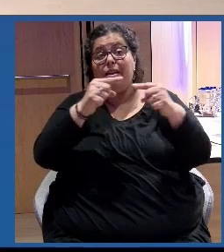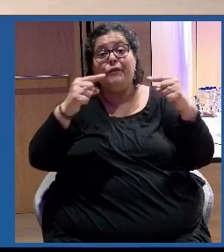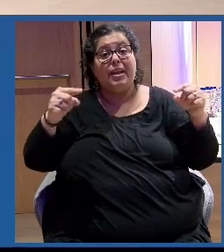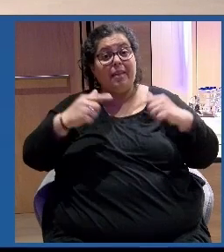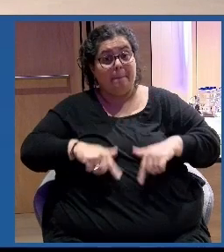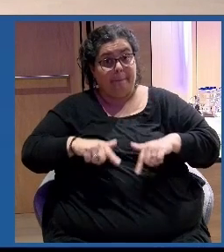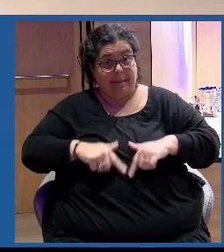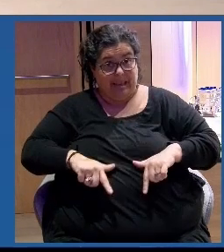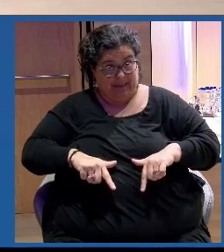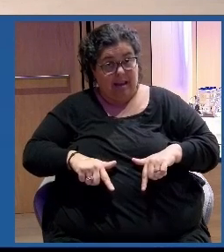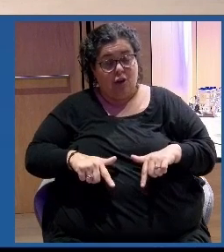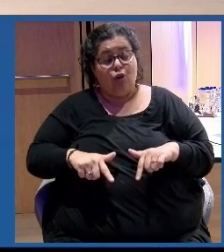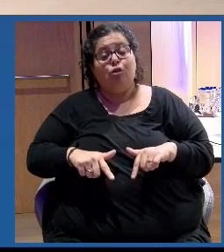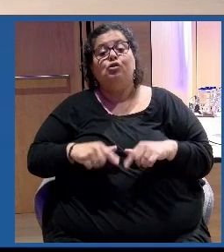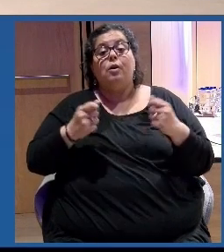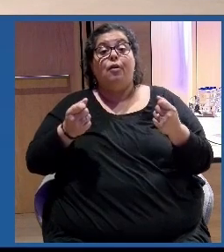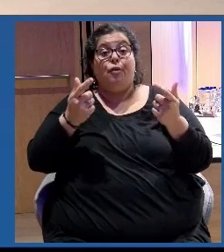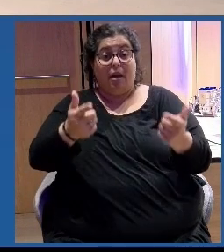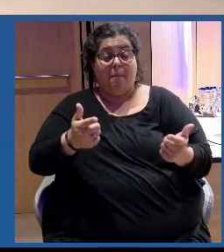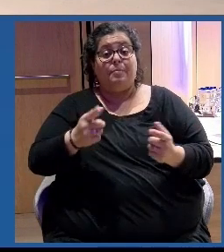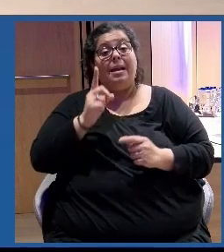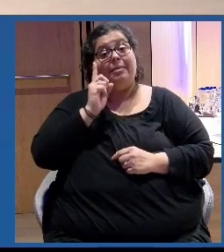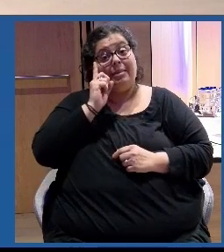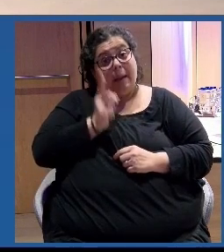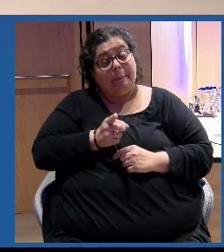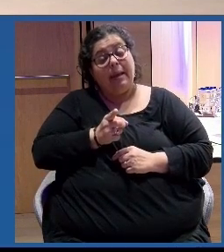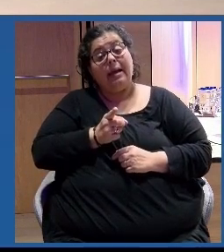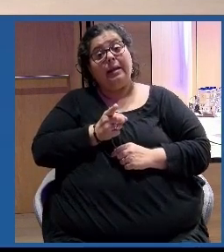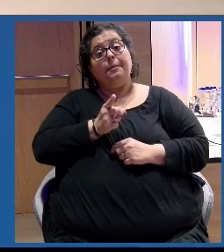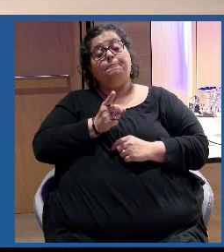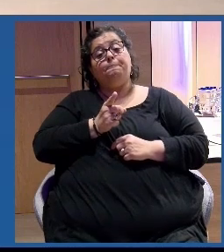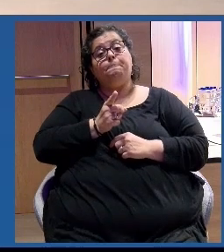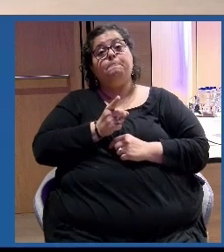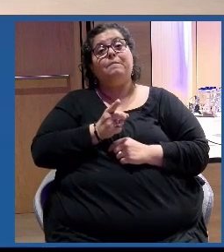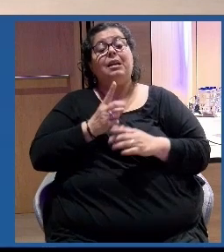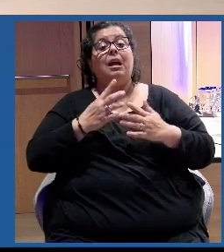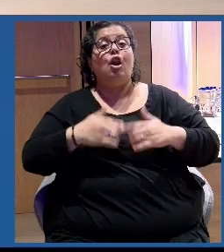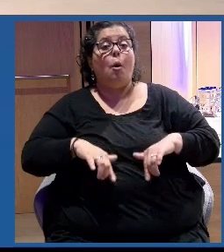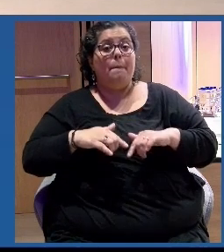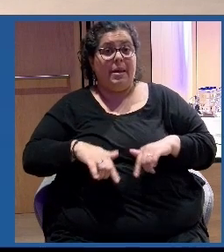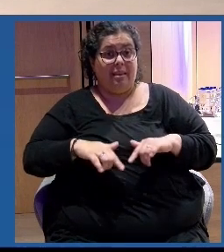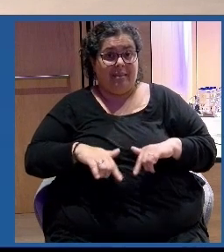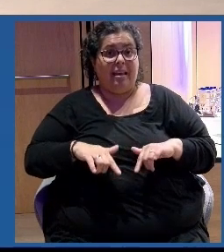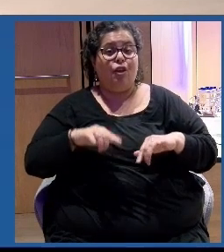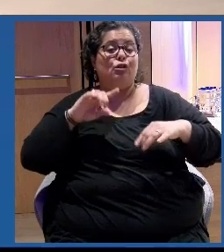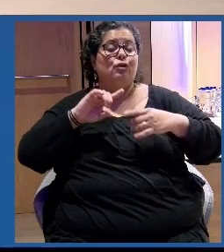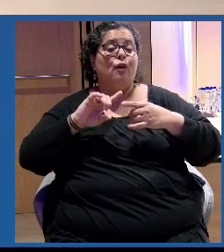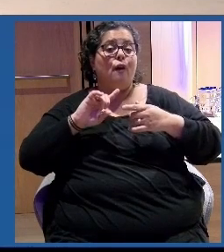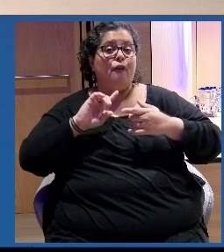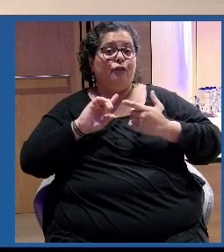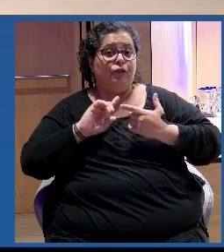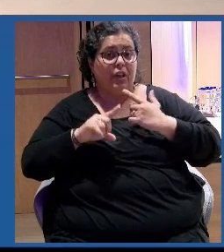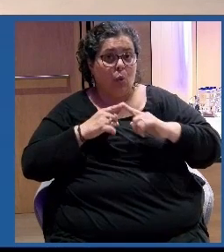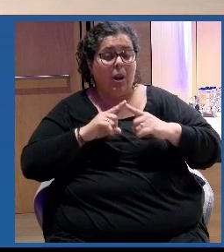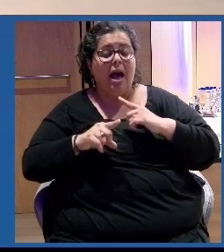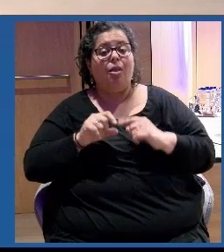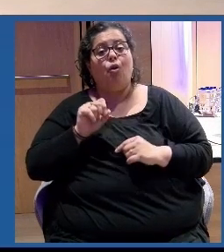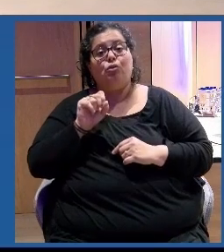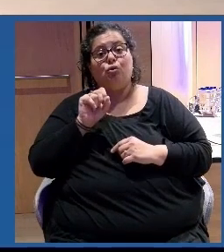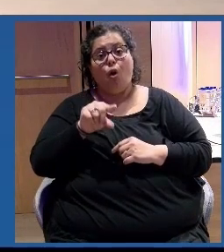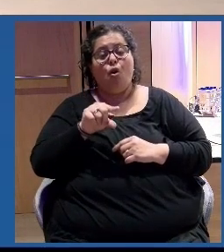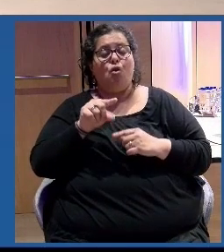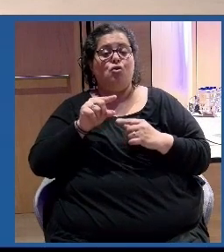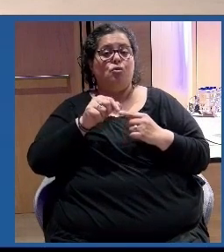o jurisdicciones, y ahí están los ministerios más vinculados con gasto social, pero